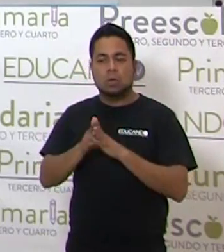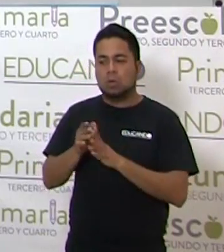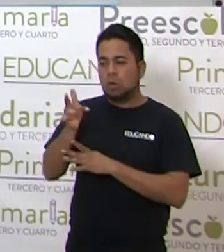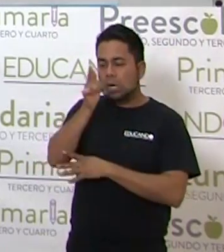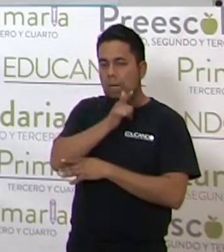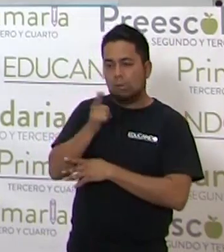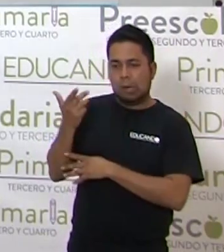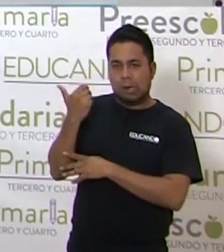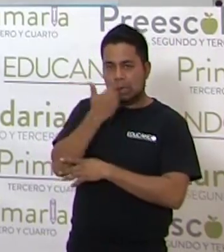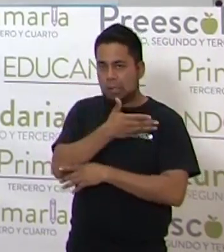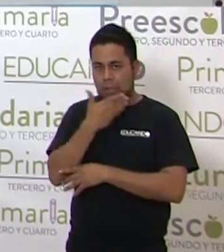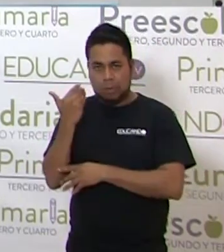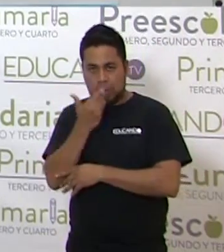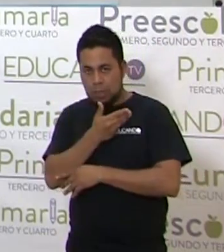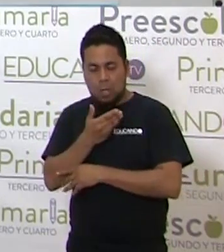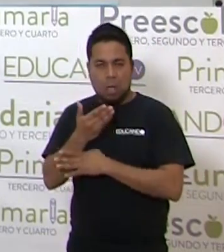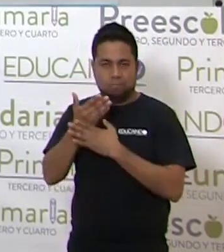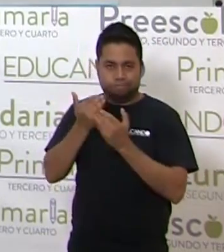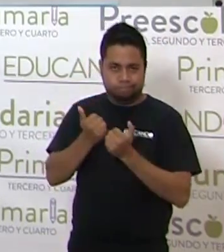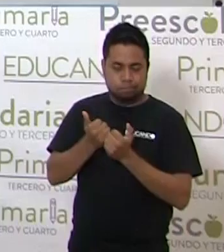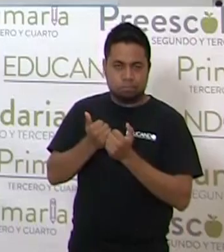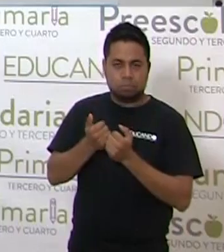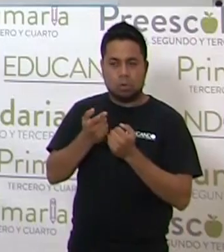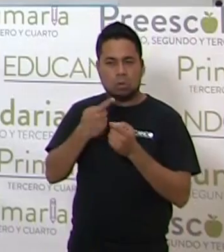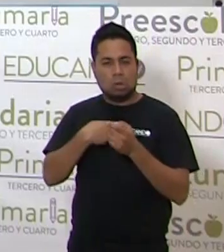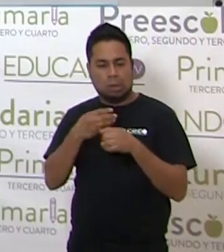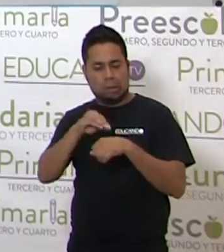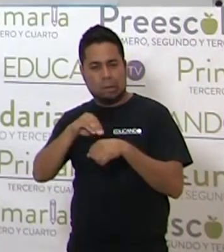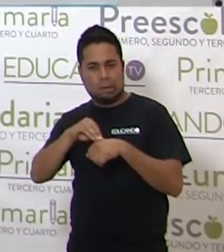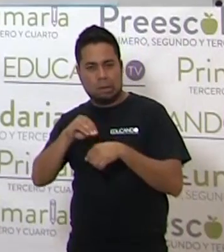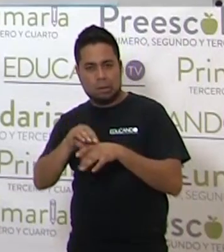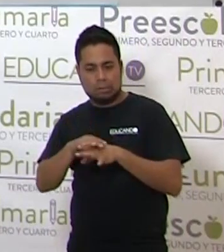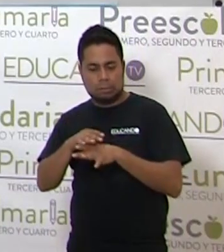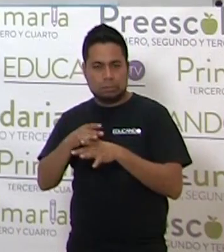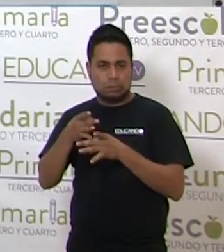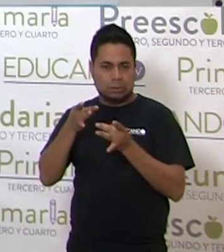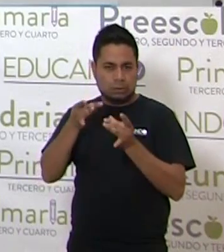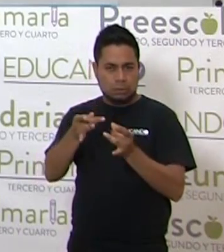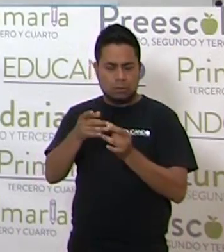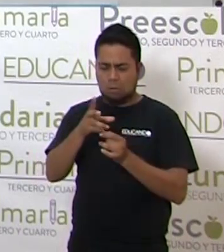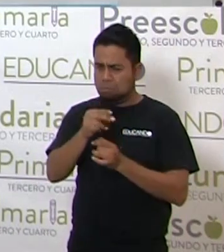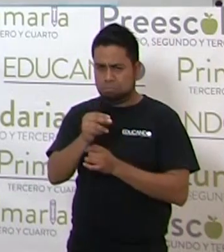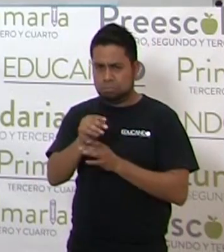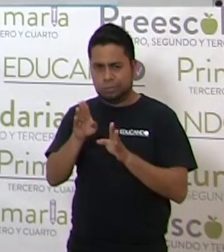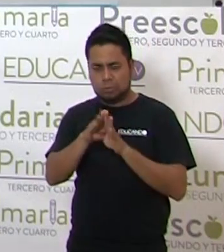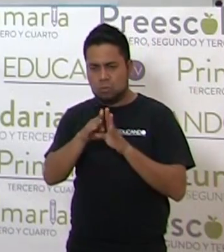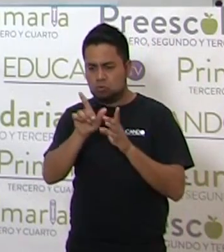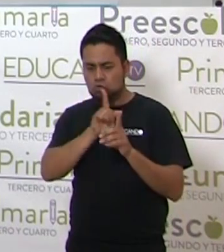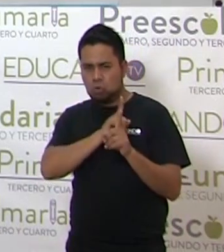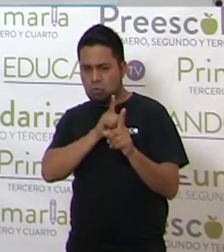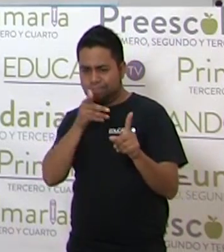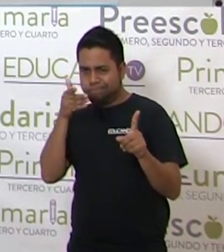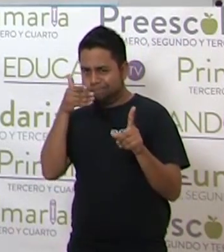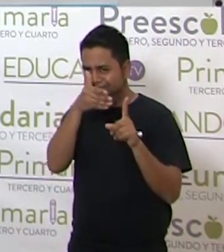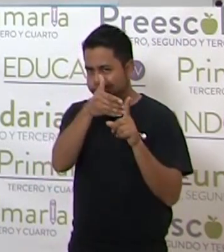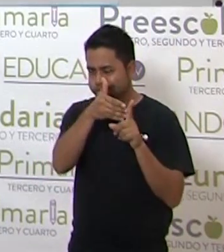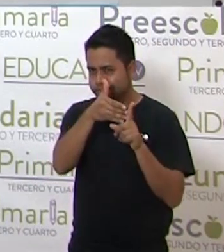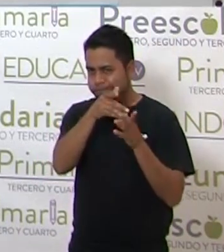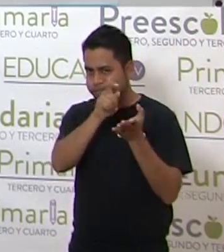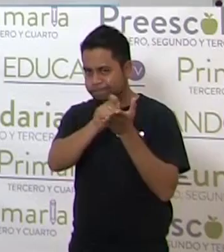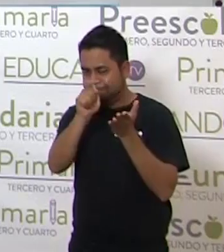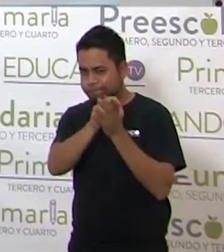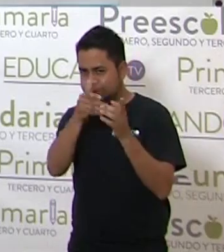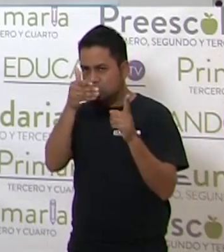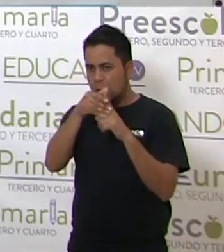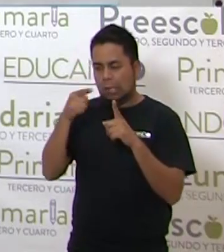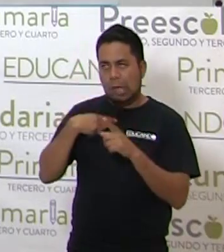lenguaje. No se matiza, no se maquilla. Se habla de una manera objetiva. ¿Qué quiere decir objetiva? Que no